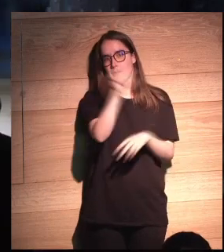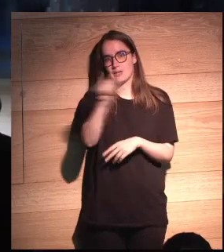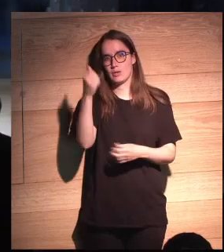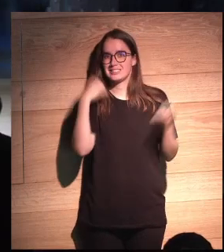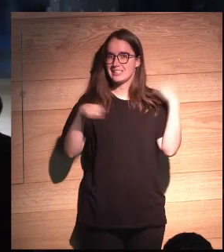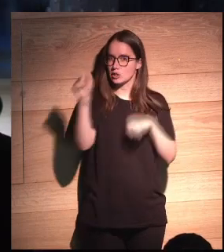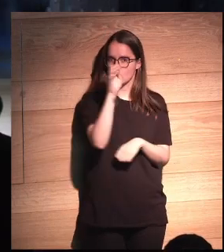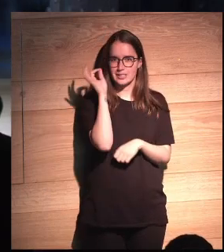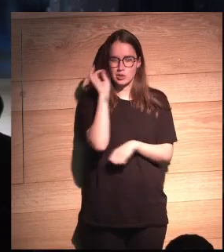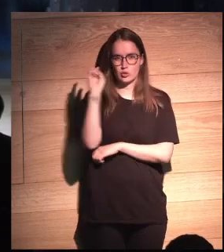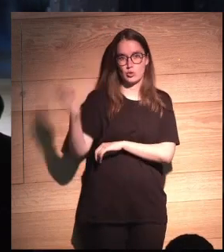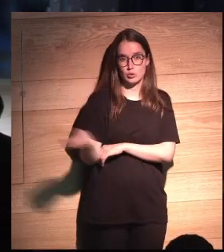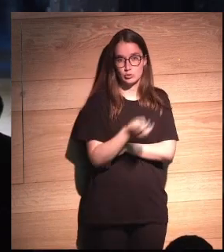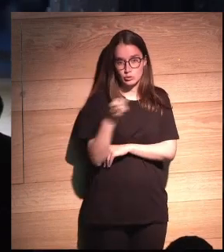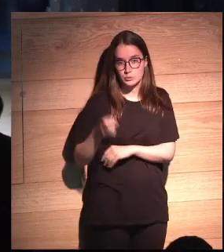otros actores.